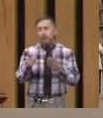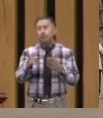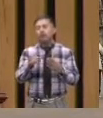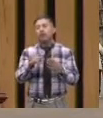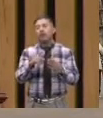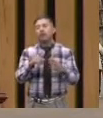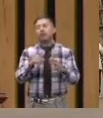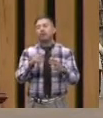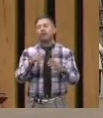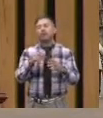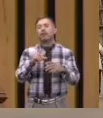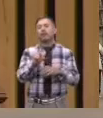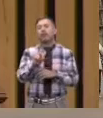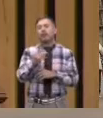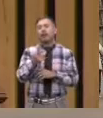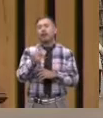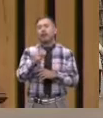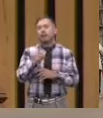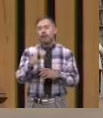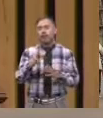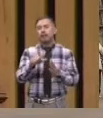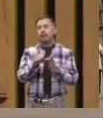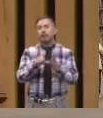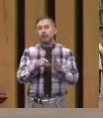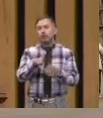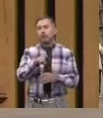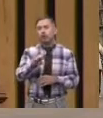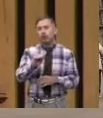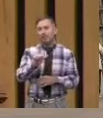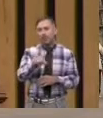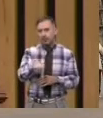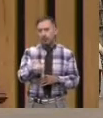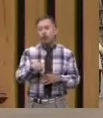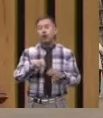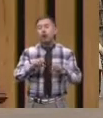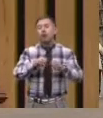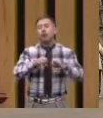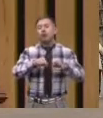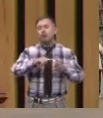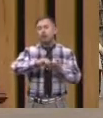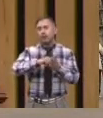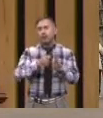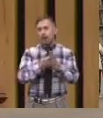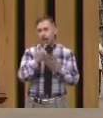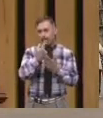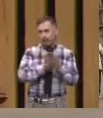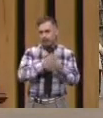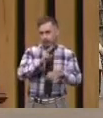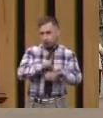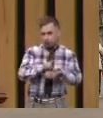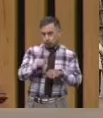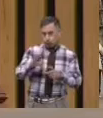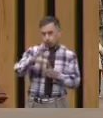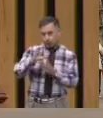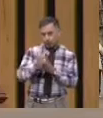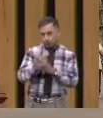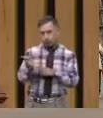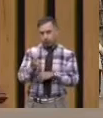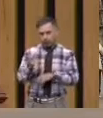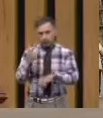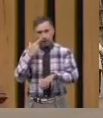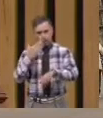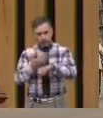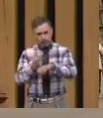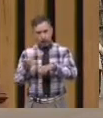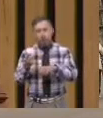LEGIPE, cuando señala que la Unidad Técnica de Fiscalización y la Comisión tienen a su cargo investigar lo relacionado con